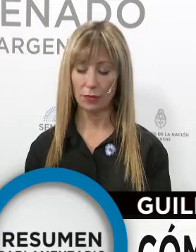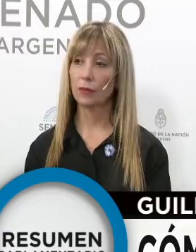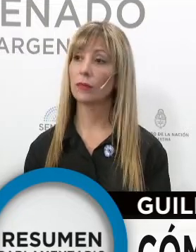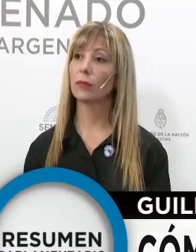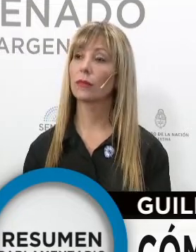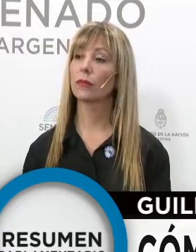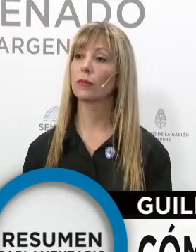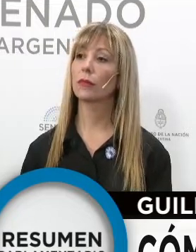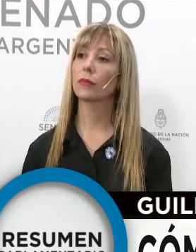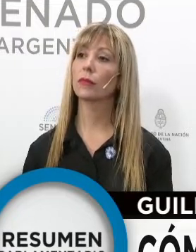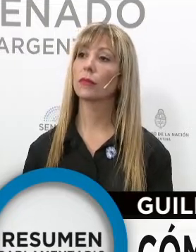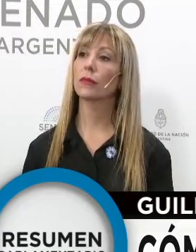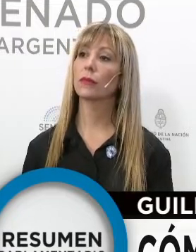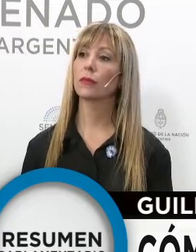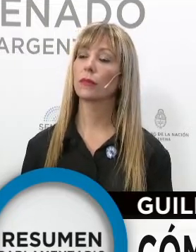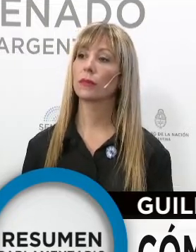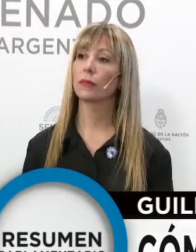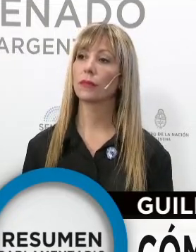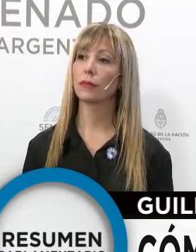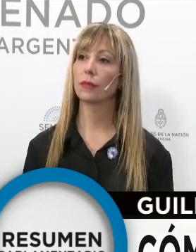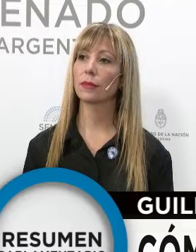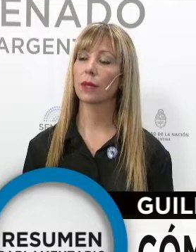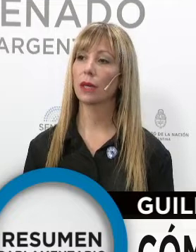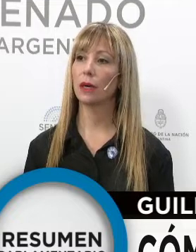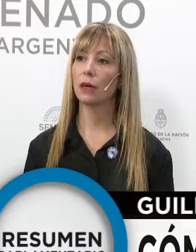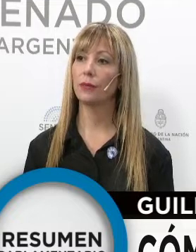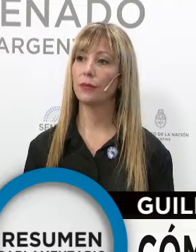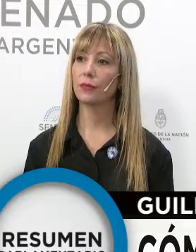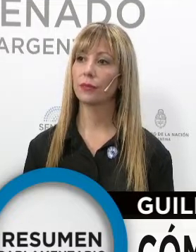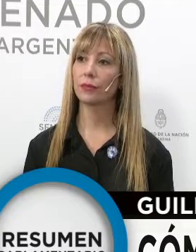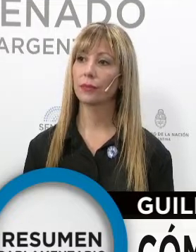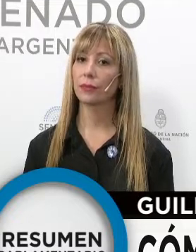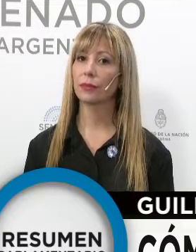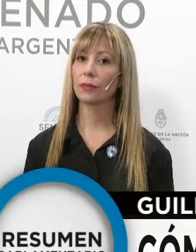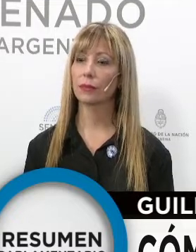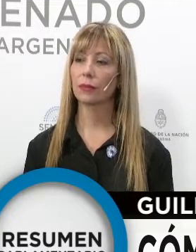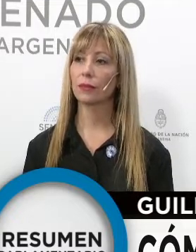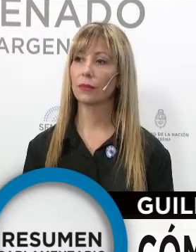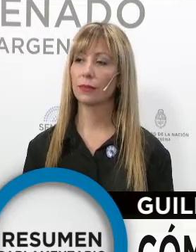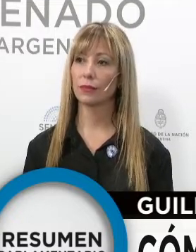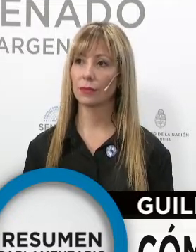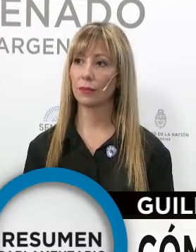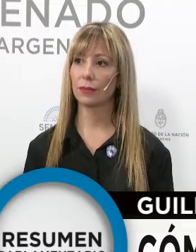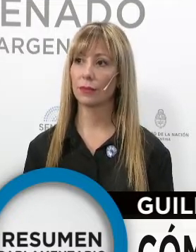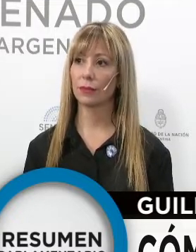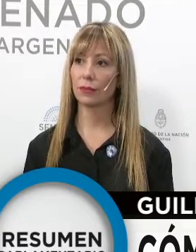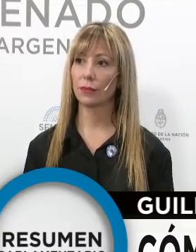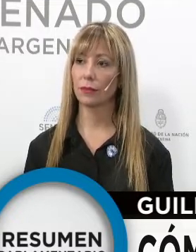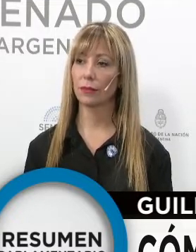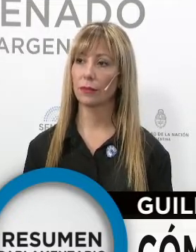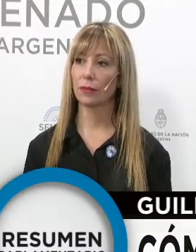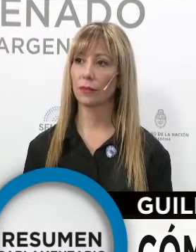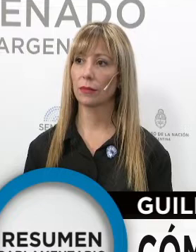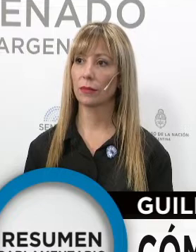sanción. Nosotros como Cámara de Origen, hoy se encuentra la Cámara Revisora, que es la Cámara de Diputados. Hay distintas ópticas